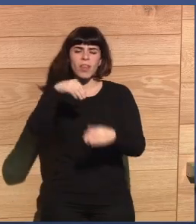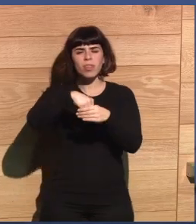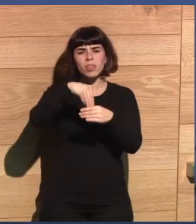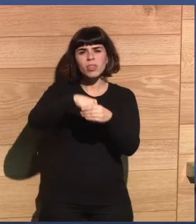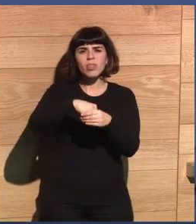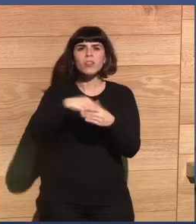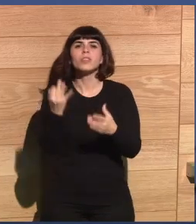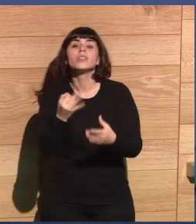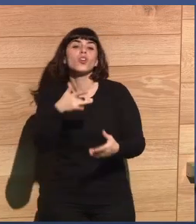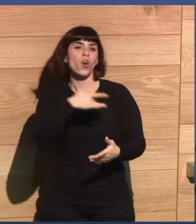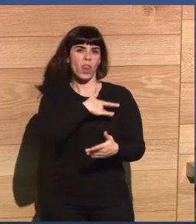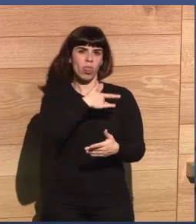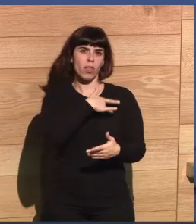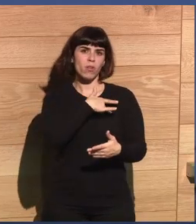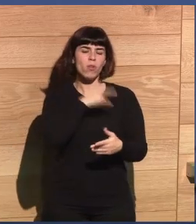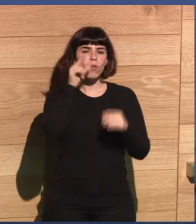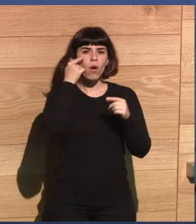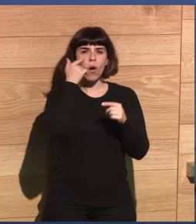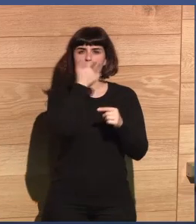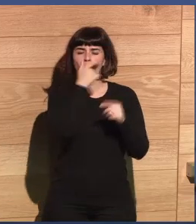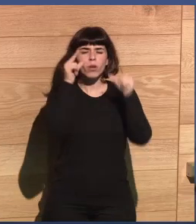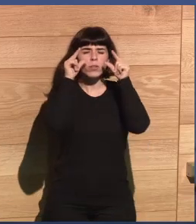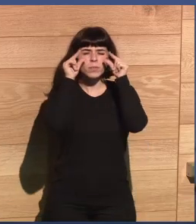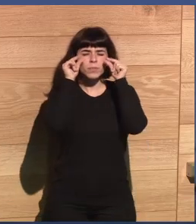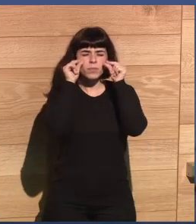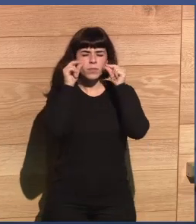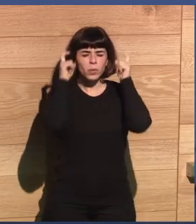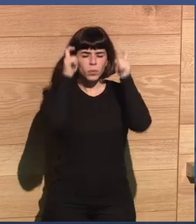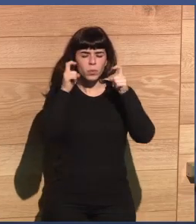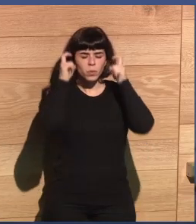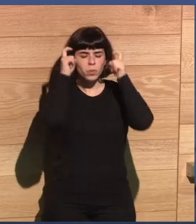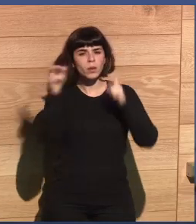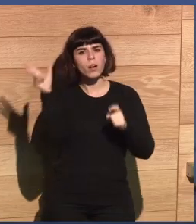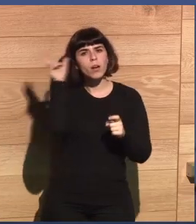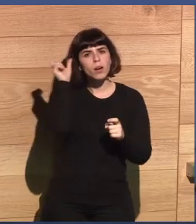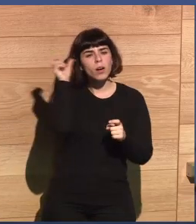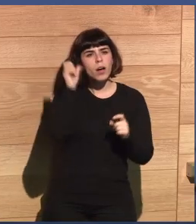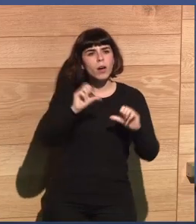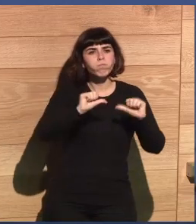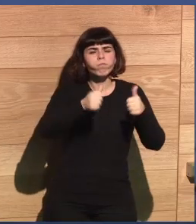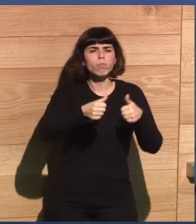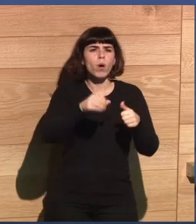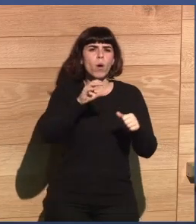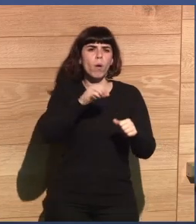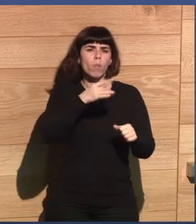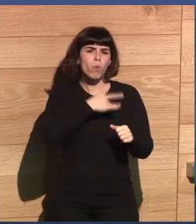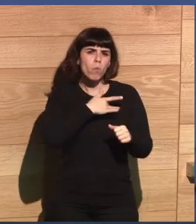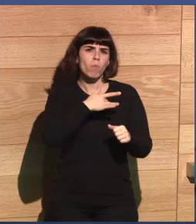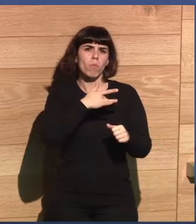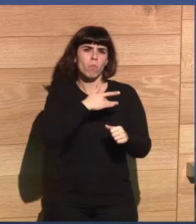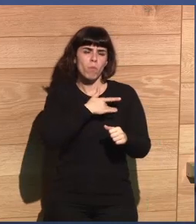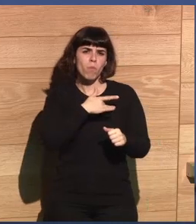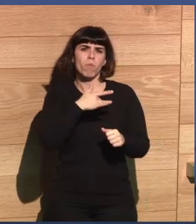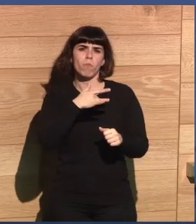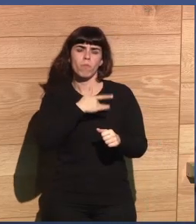corazón. Cerró los ojos bien fuerte e intentó escucharlo. Al principio solo oía un pum, pum, pum, pero luego comenzó a